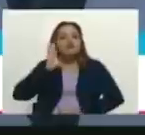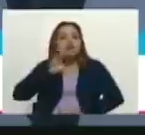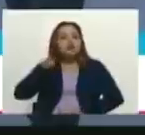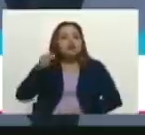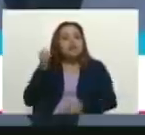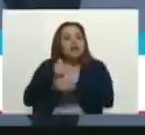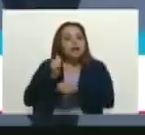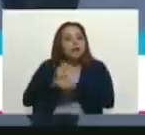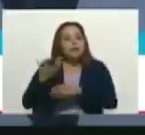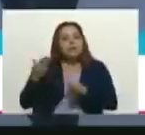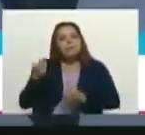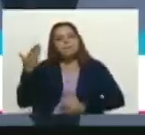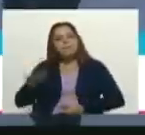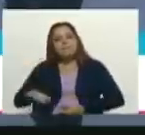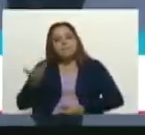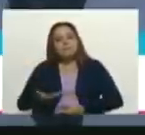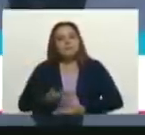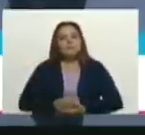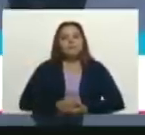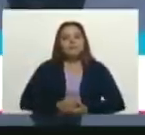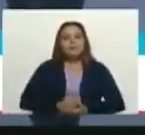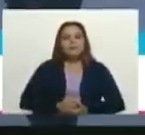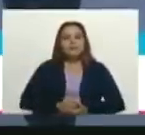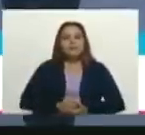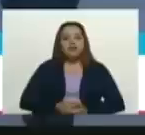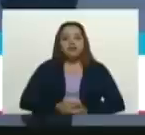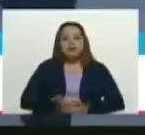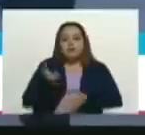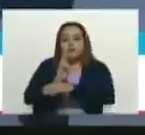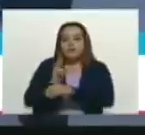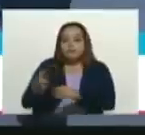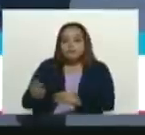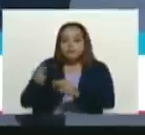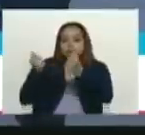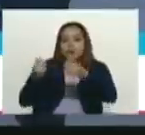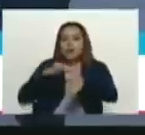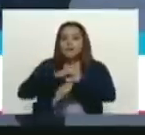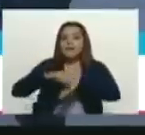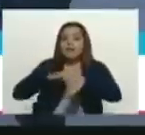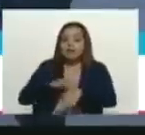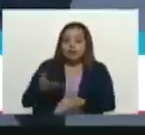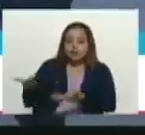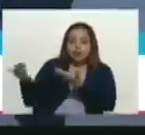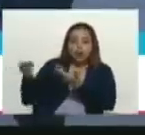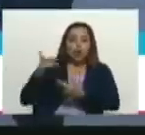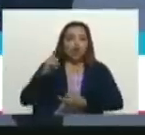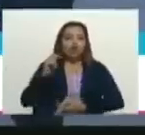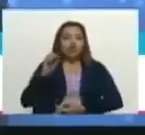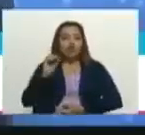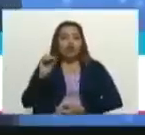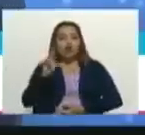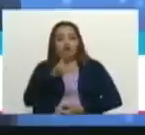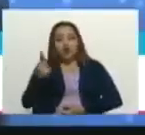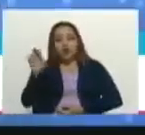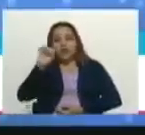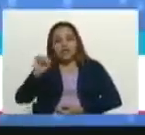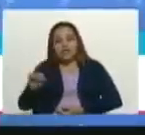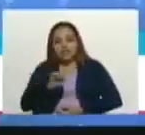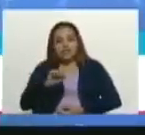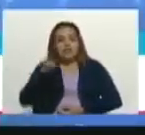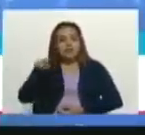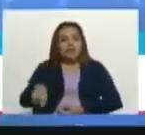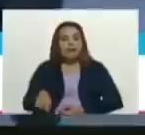muy, muy importante. Y automáticamente el ministro Marco Torres, el presidente de Hidrocentro, el